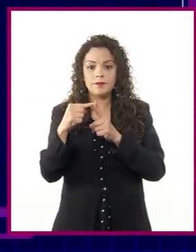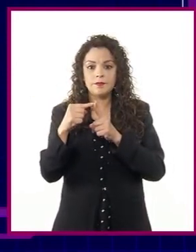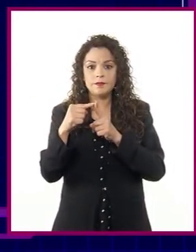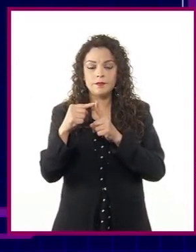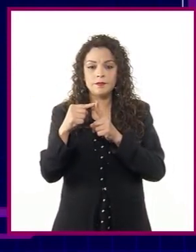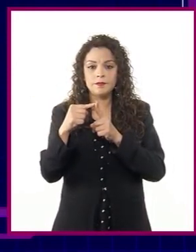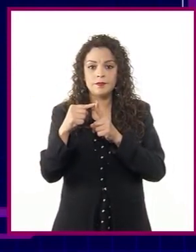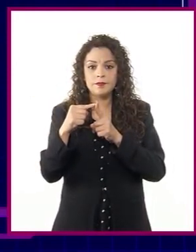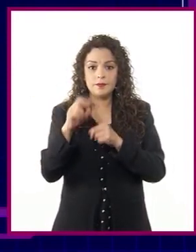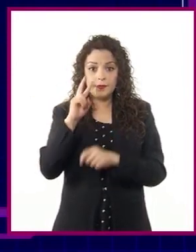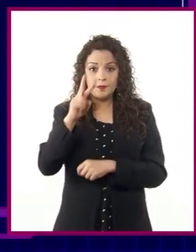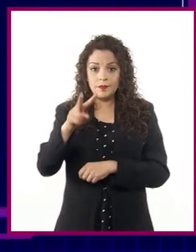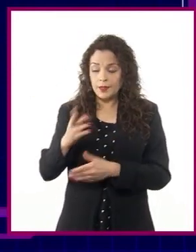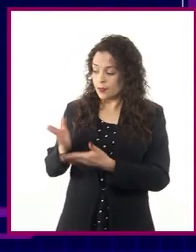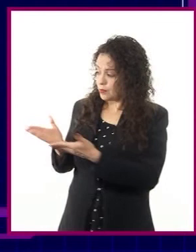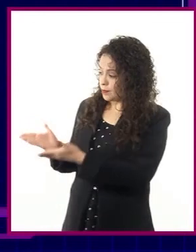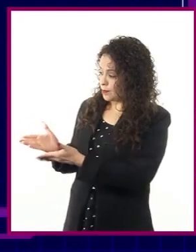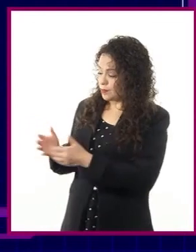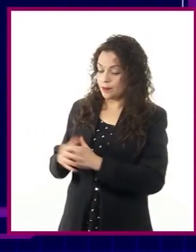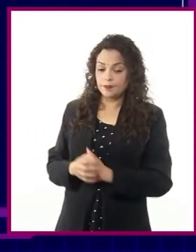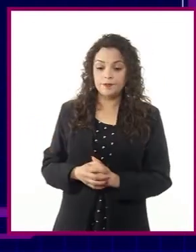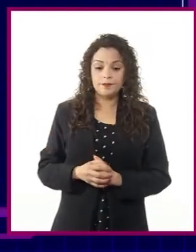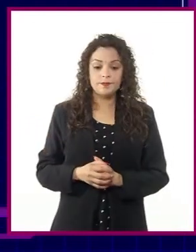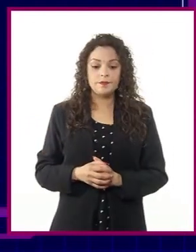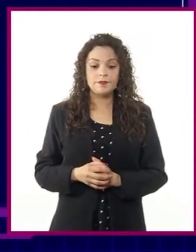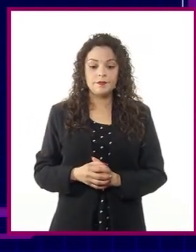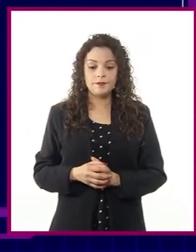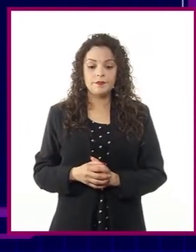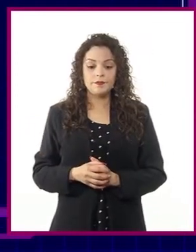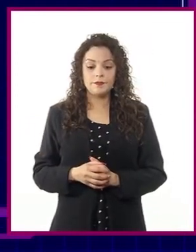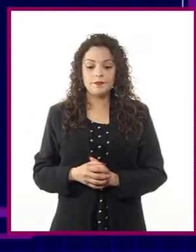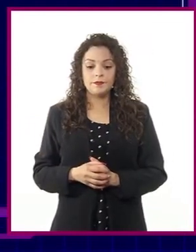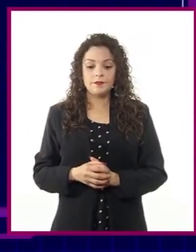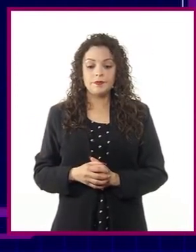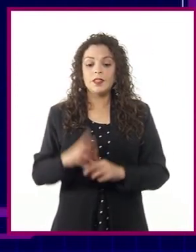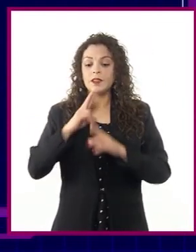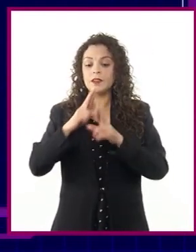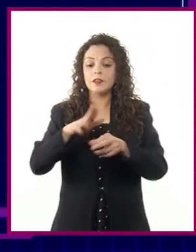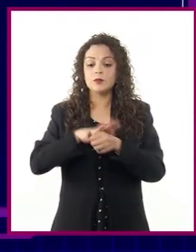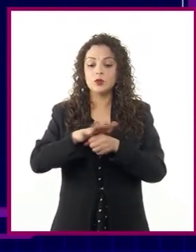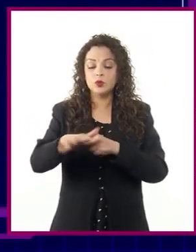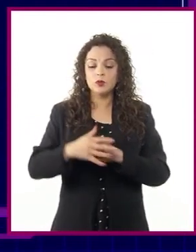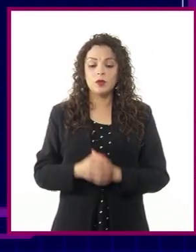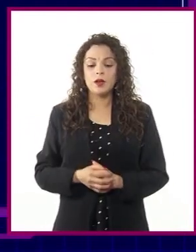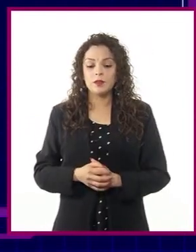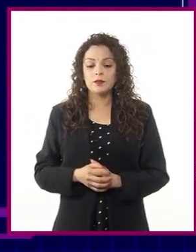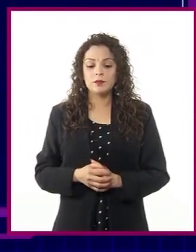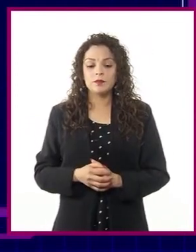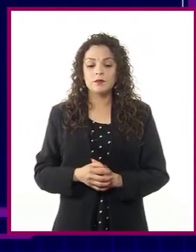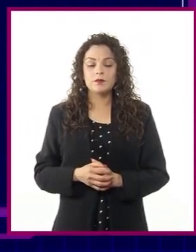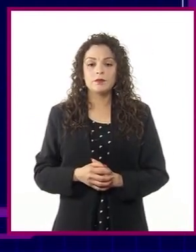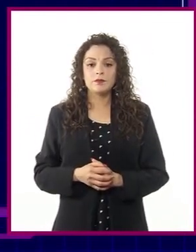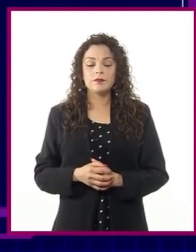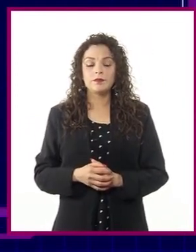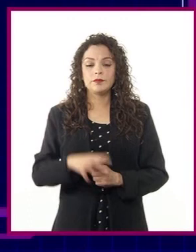entre 1000, ya que una tonelada equivale a 1000 kilogramos. El resultado de la división